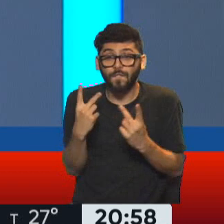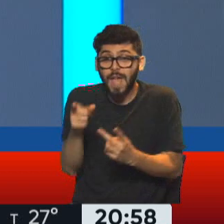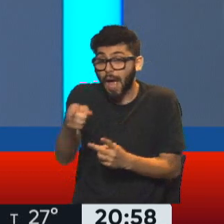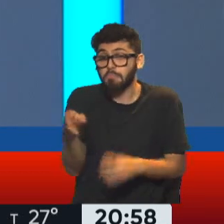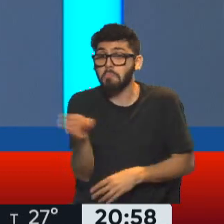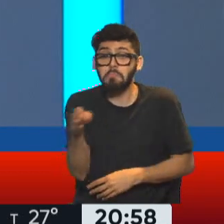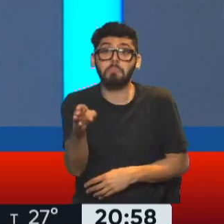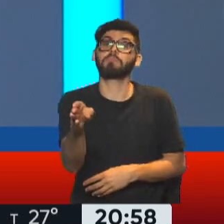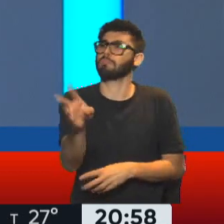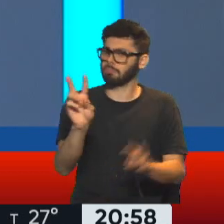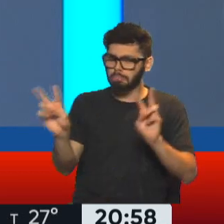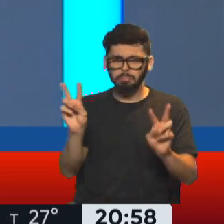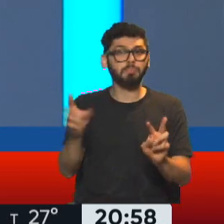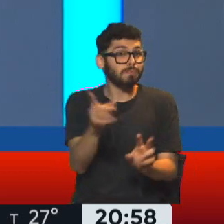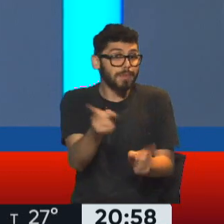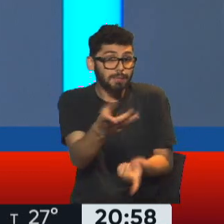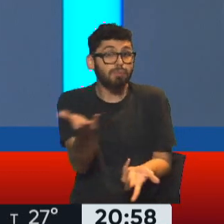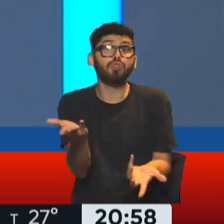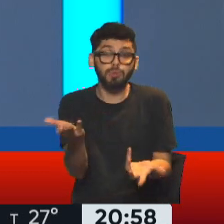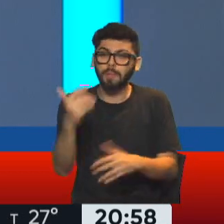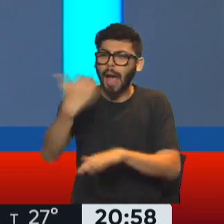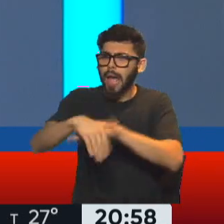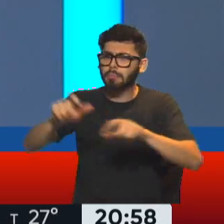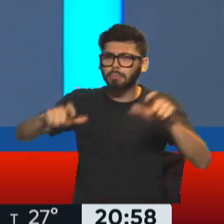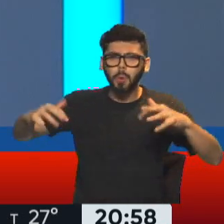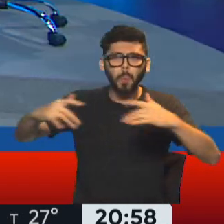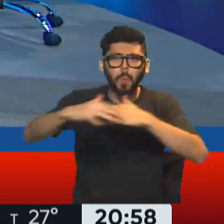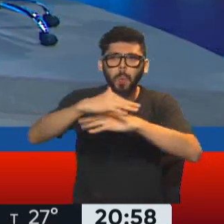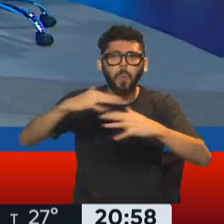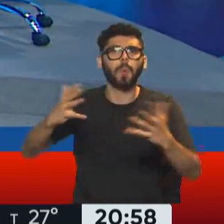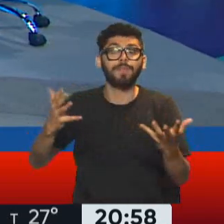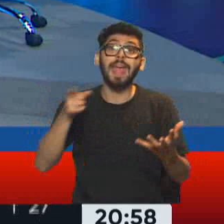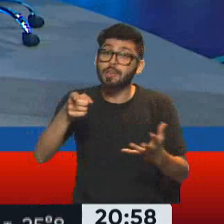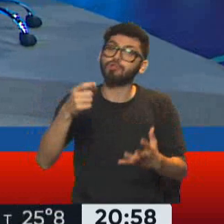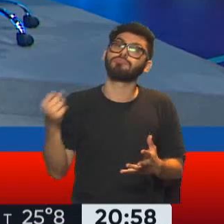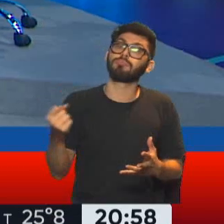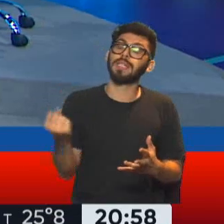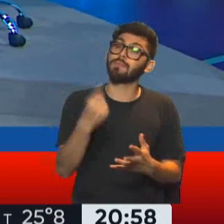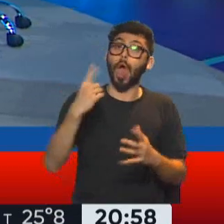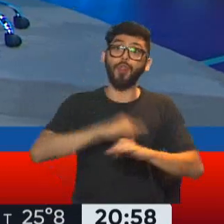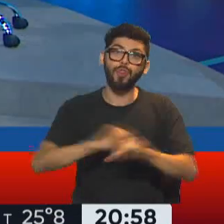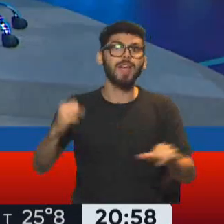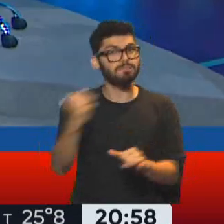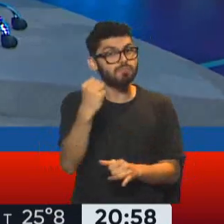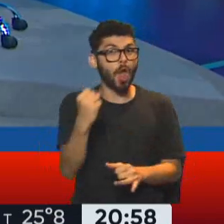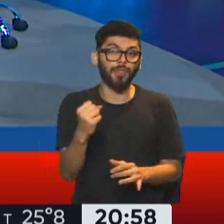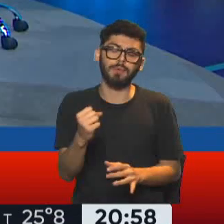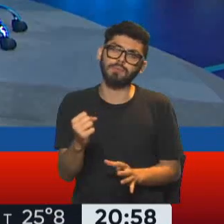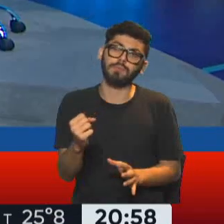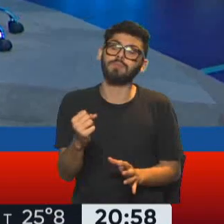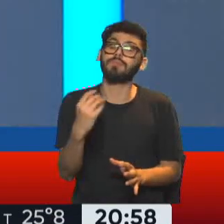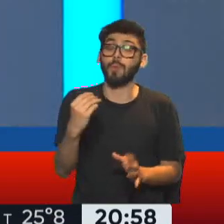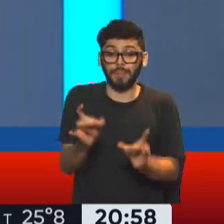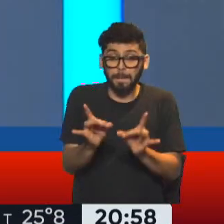pasé y se nota, hay muchísima gente en la calle. Y esto hay que destacarlo, una y mil veces hay que destacarlo, porque si después de una